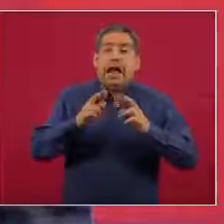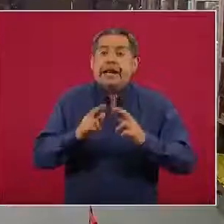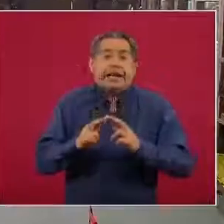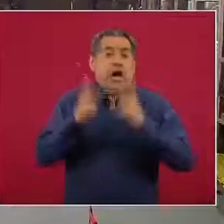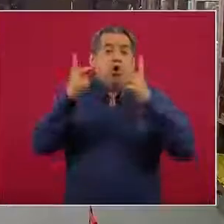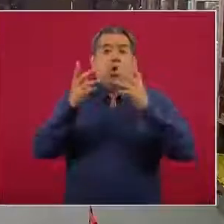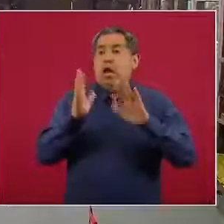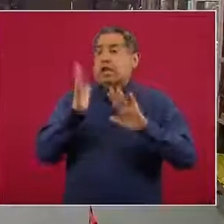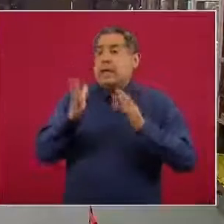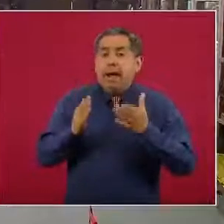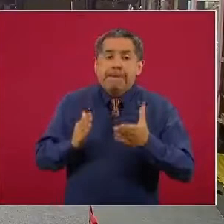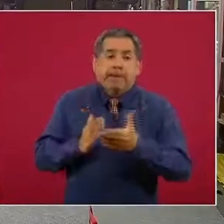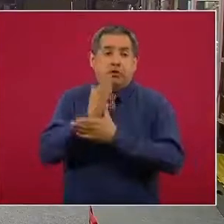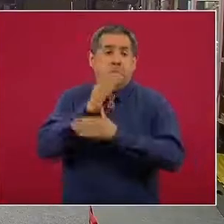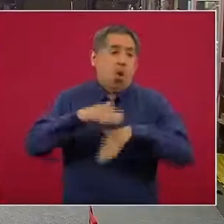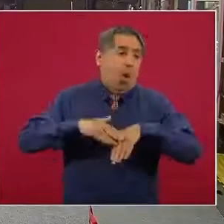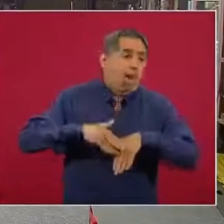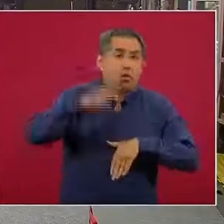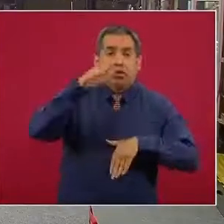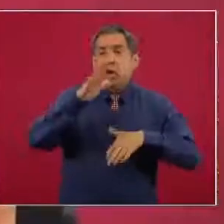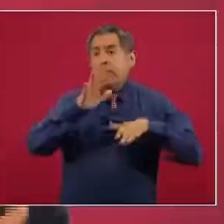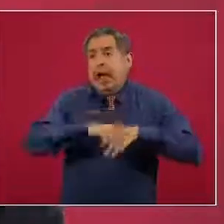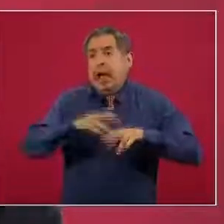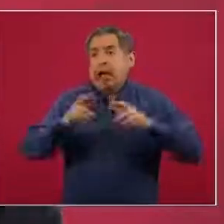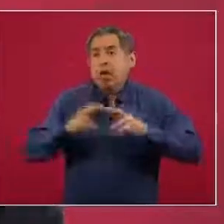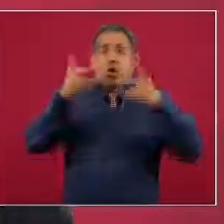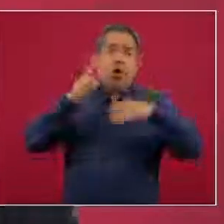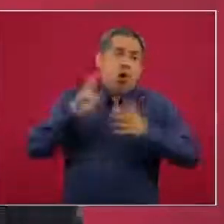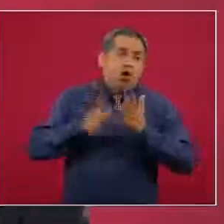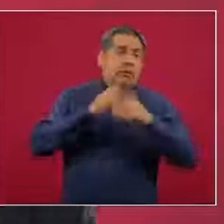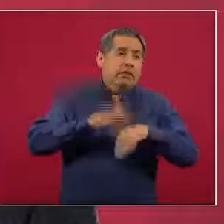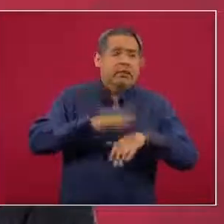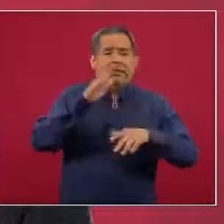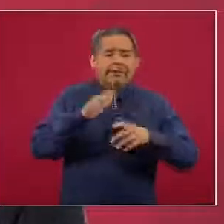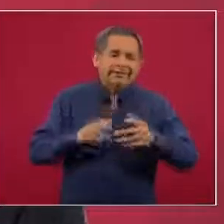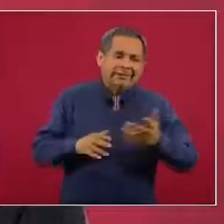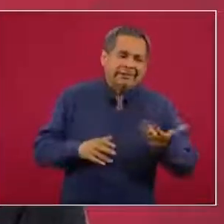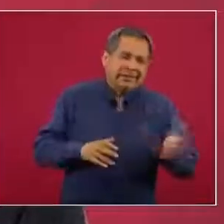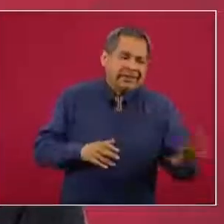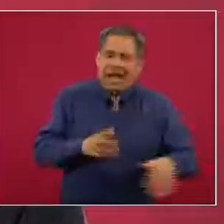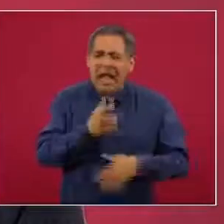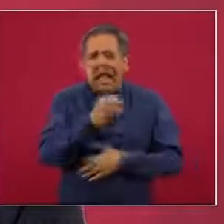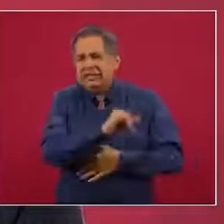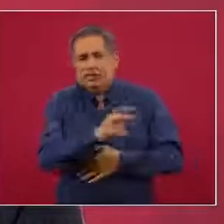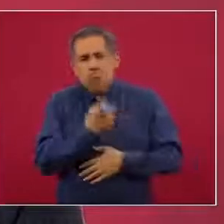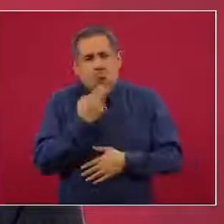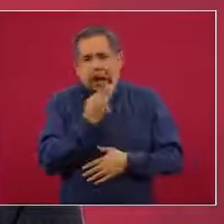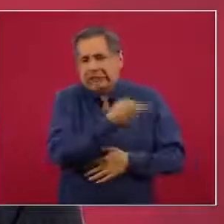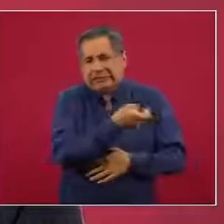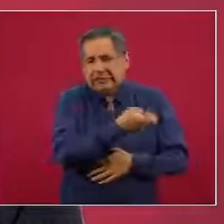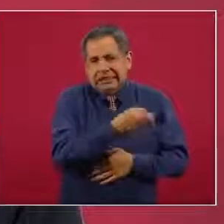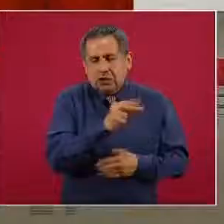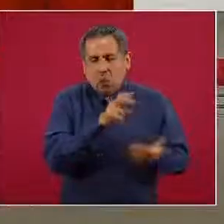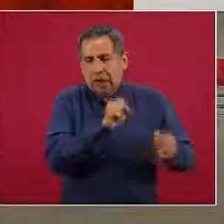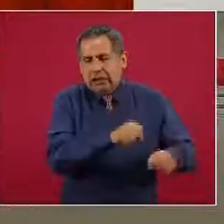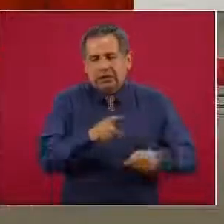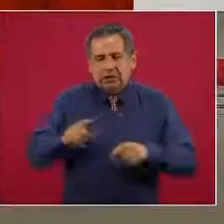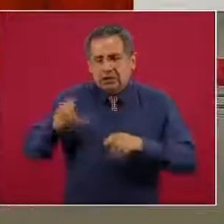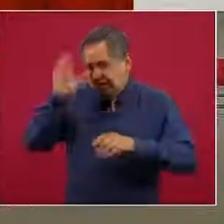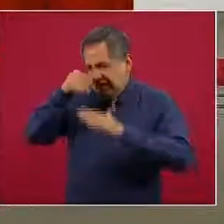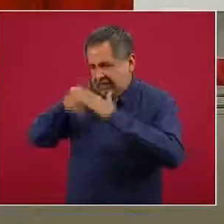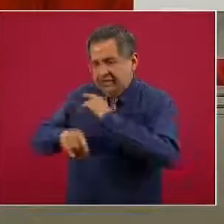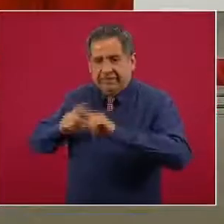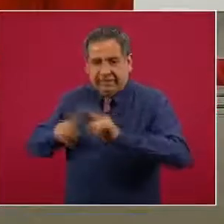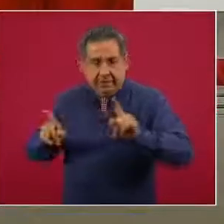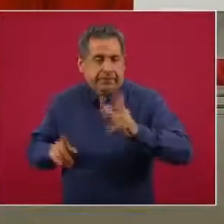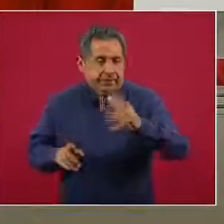y de ya superamos la barrera de tal cosa. Eso, así no funciona la ciencia de la salud, ¿no?